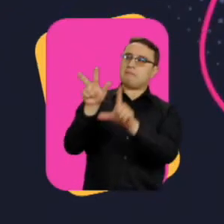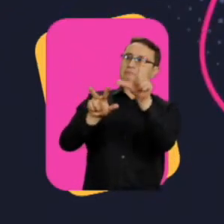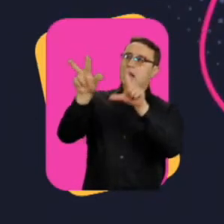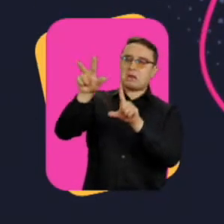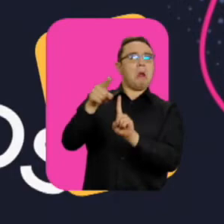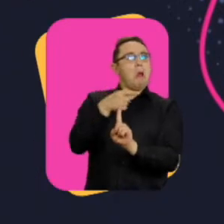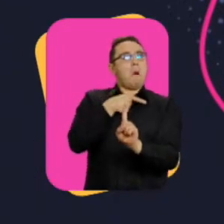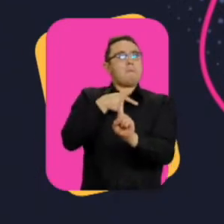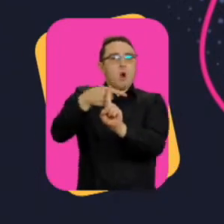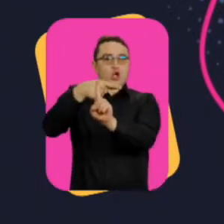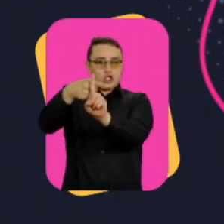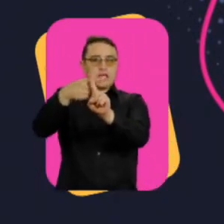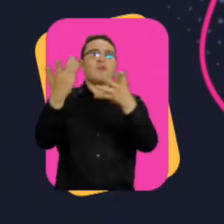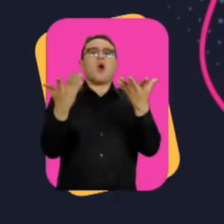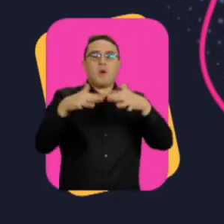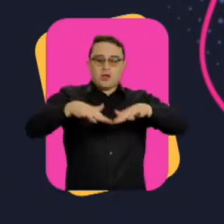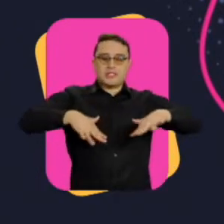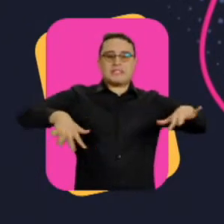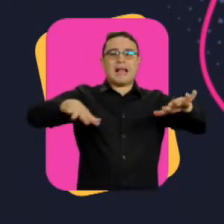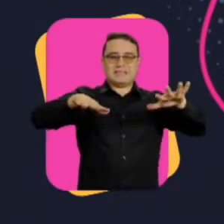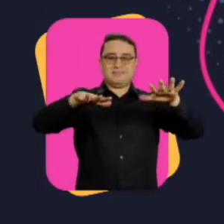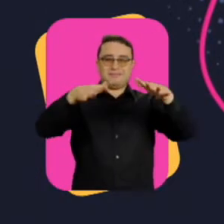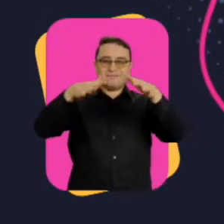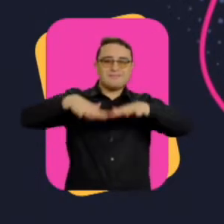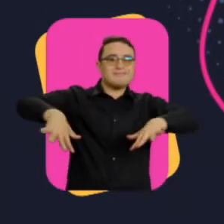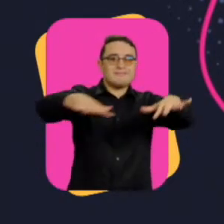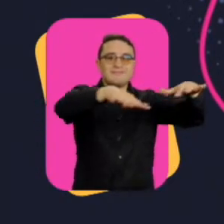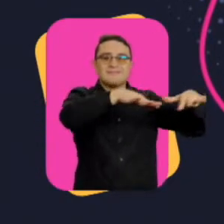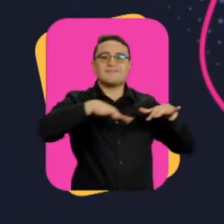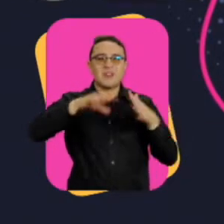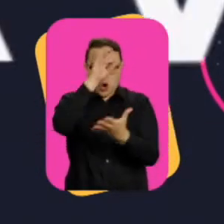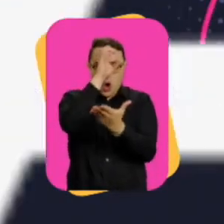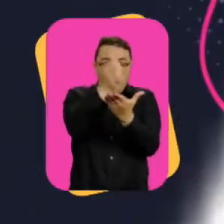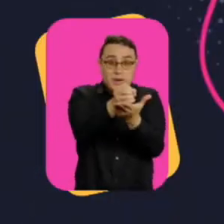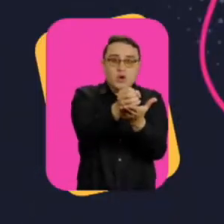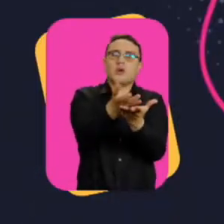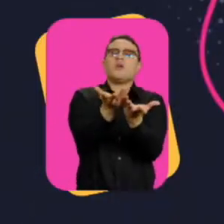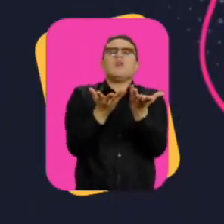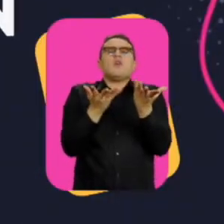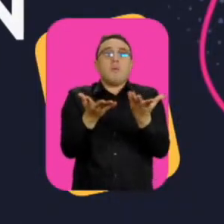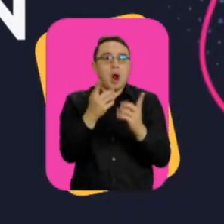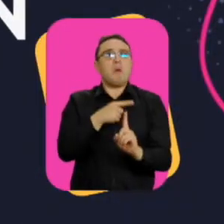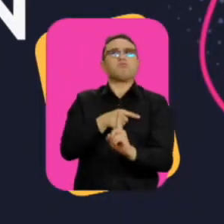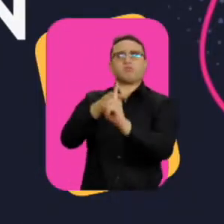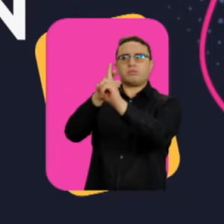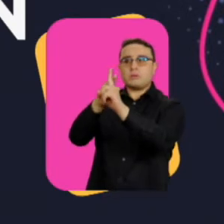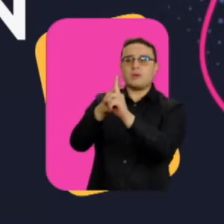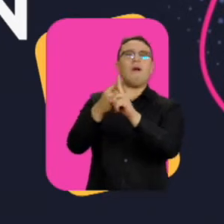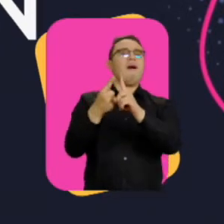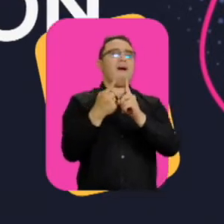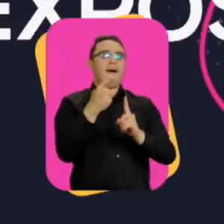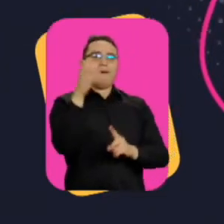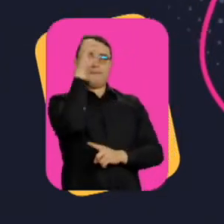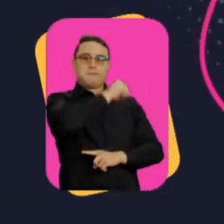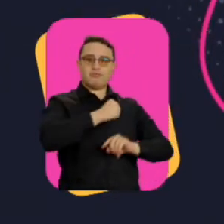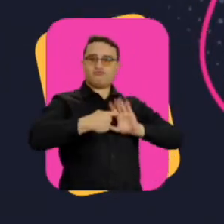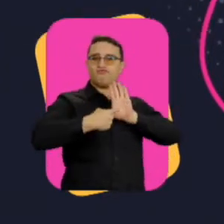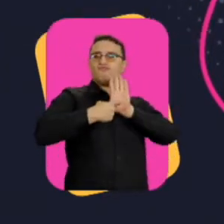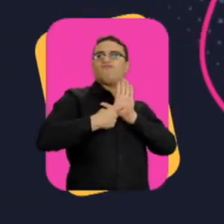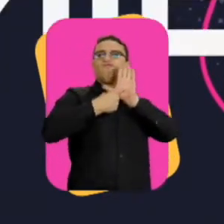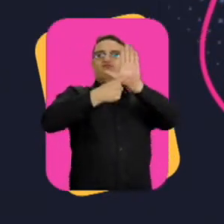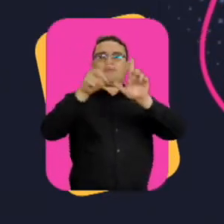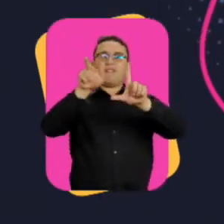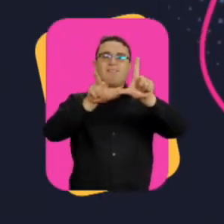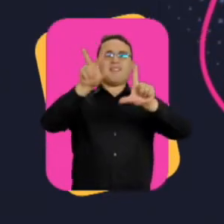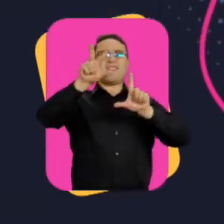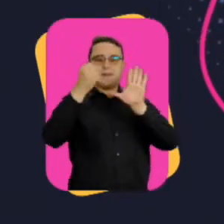al canal en al menos 6 espacios de opinión durante la vigencia, lo cual derivó en una mayor exposición y posicionamiento